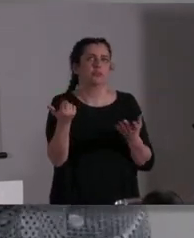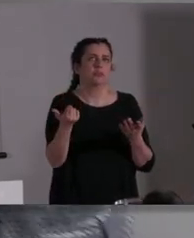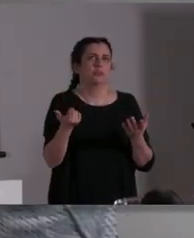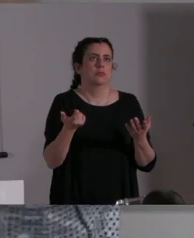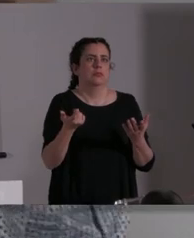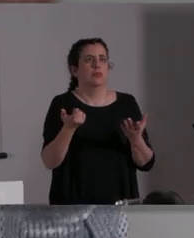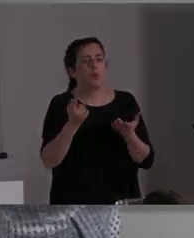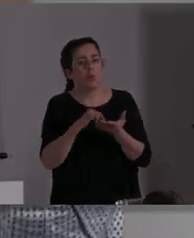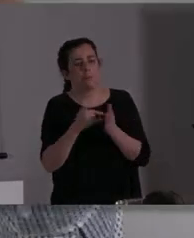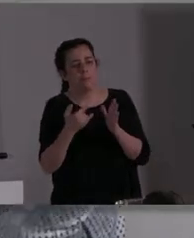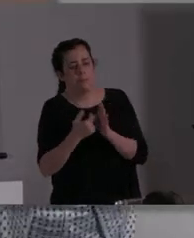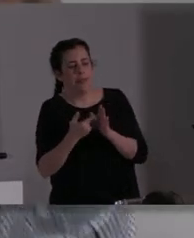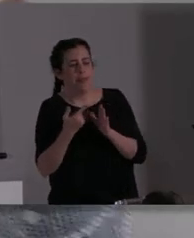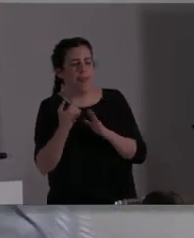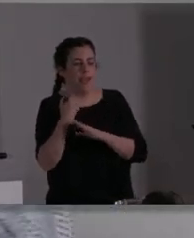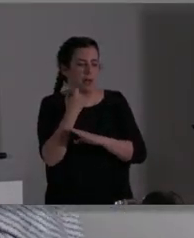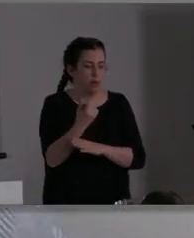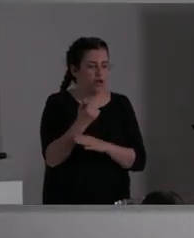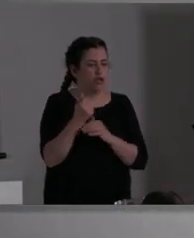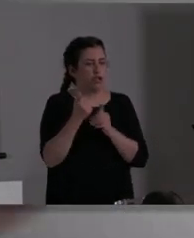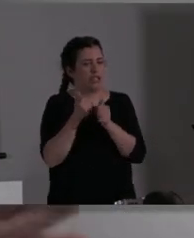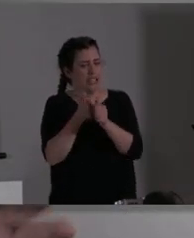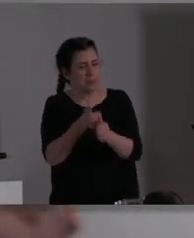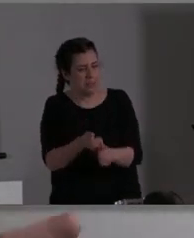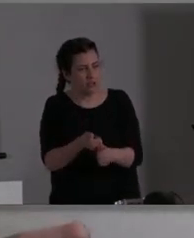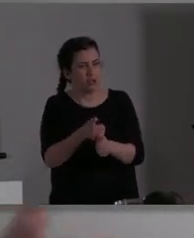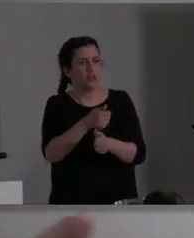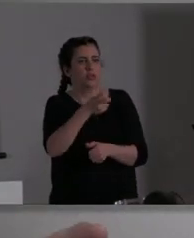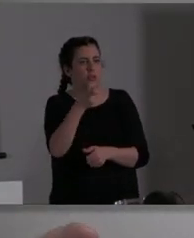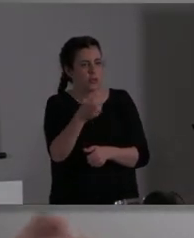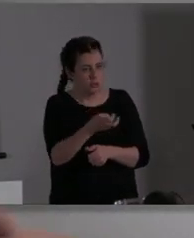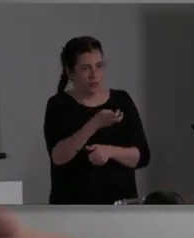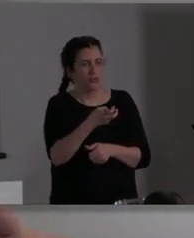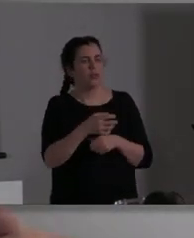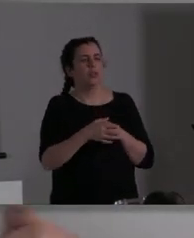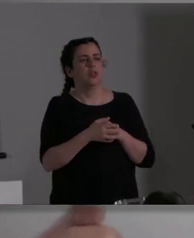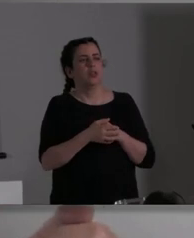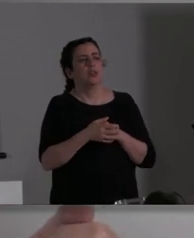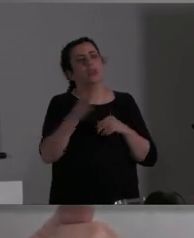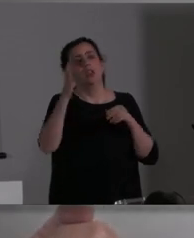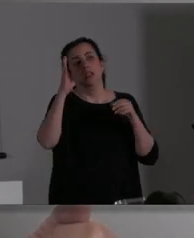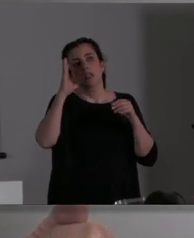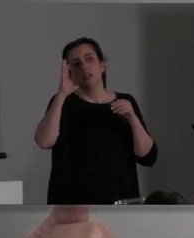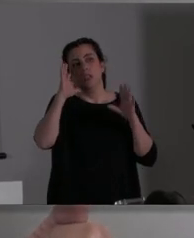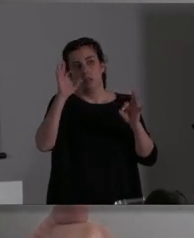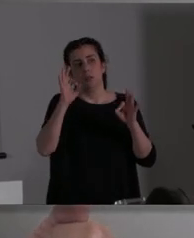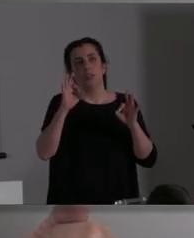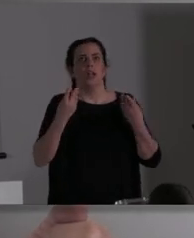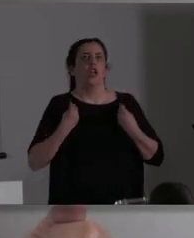con un cierto plan de apoyo, de seguimiento, etcétera, etcétera. Evidentemente son viviendas, es un